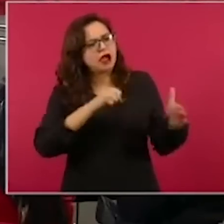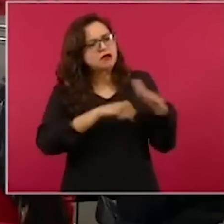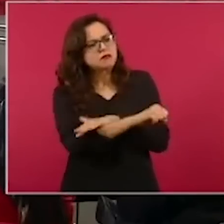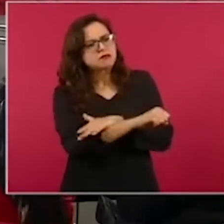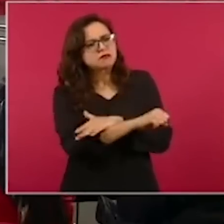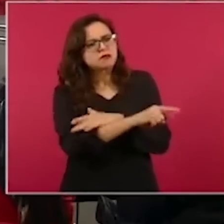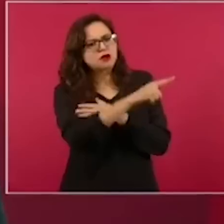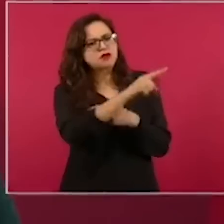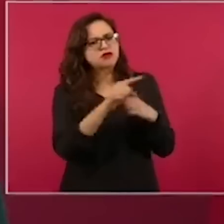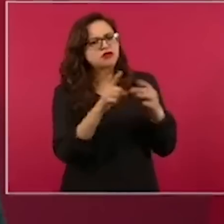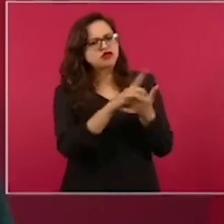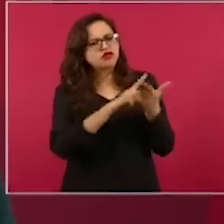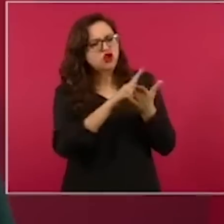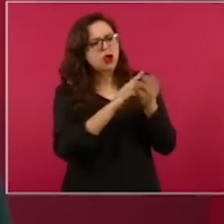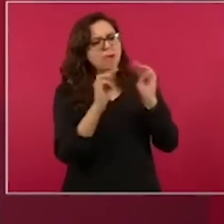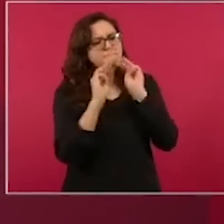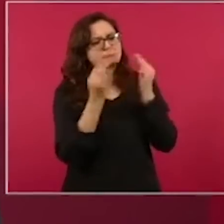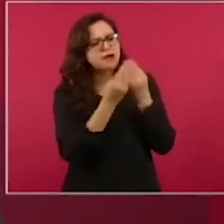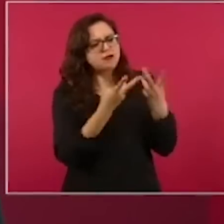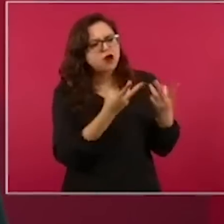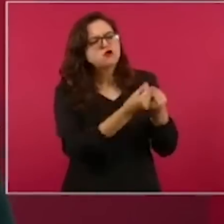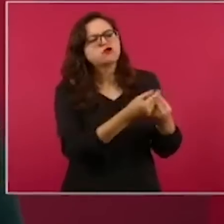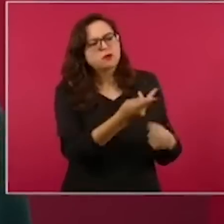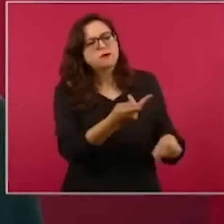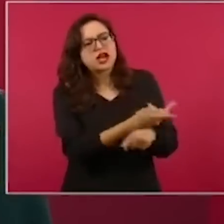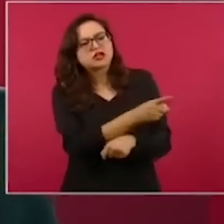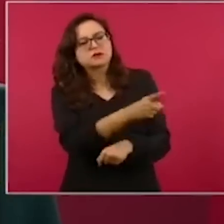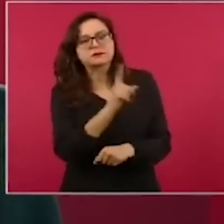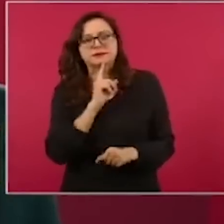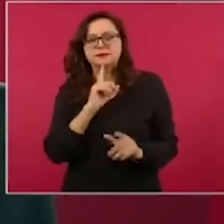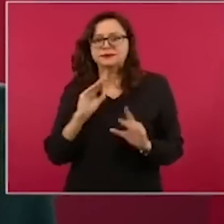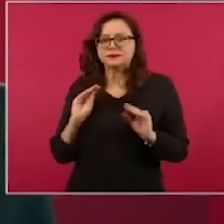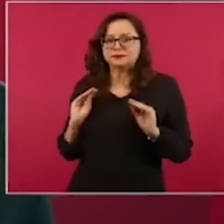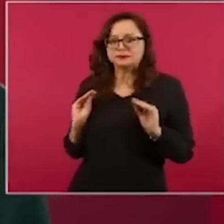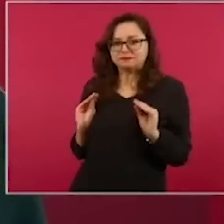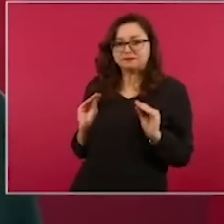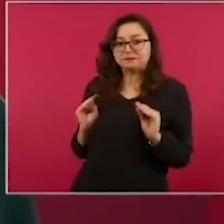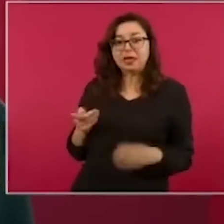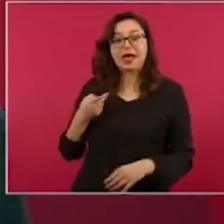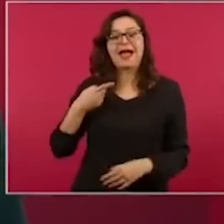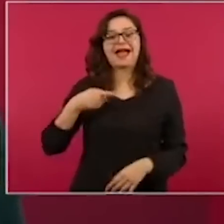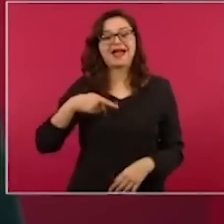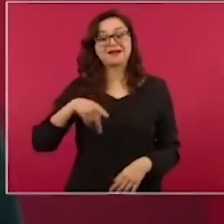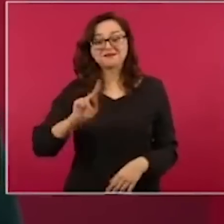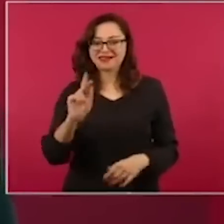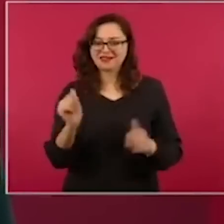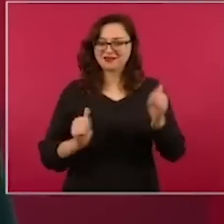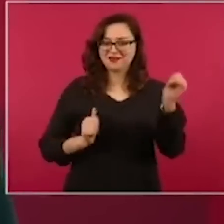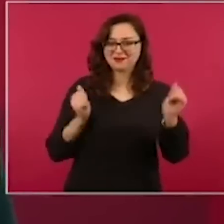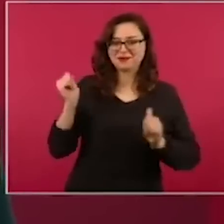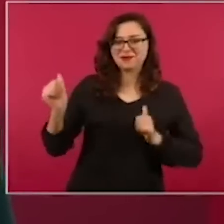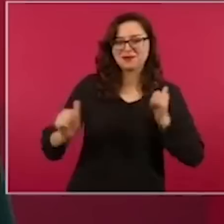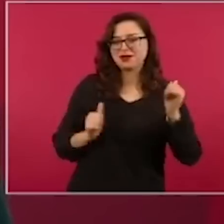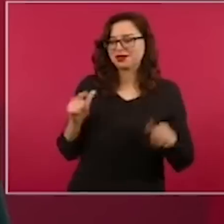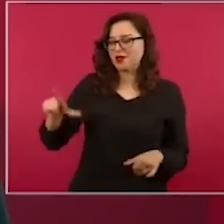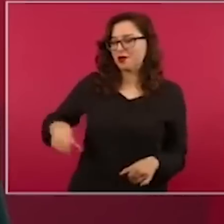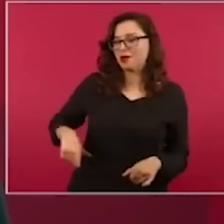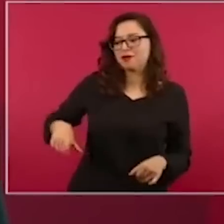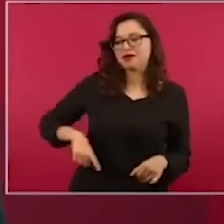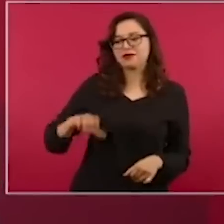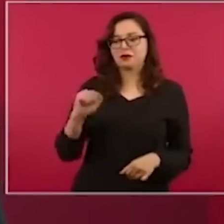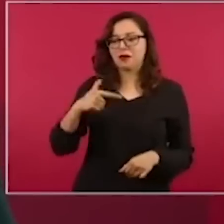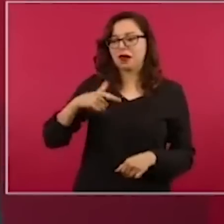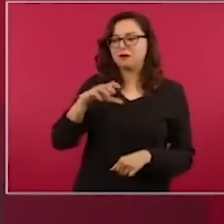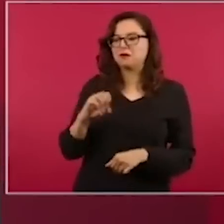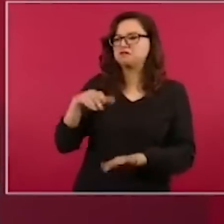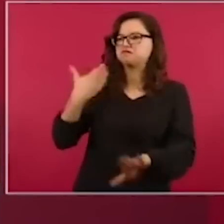como ese se produzcan para así rescatar la verdad. Esto, derivado del comunicado difundido ayer sábado por la noche en la cuenta oficial